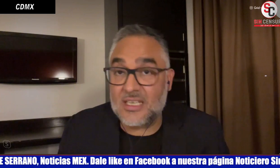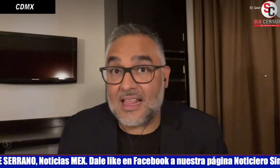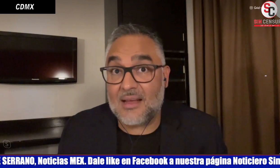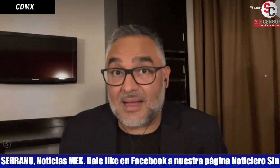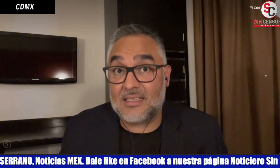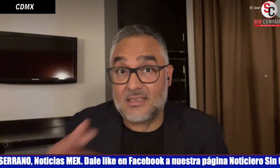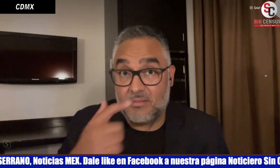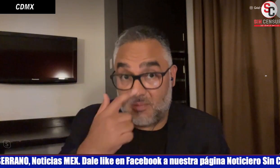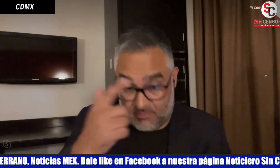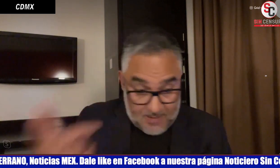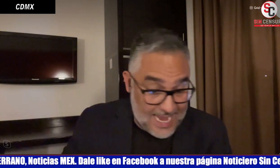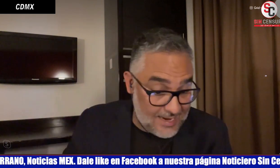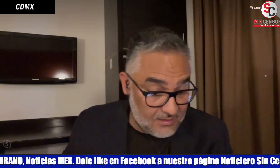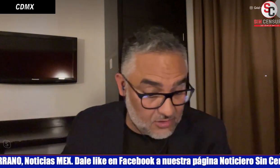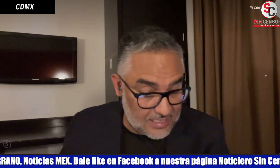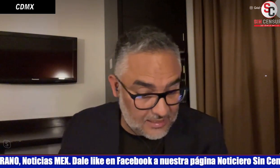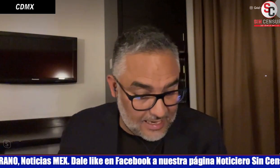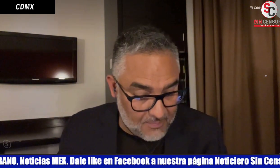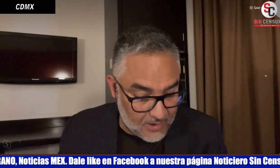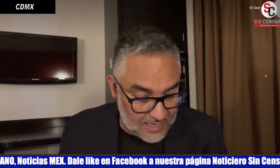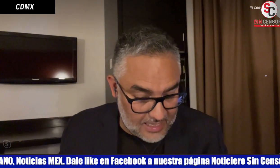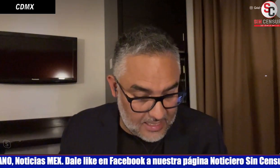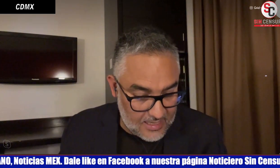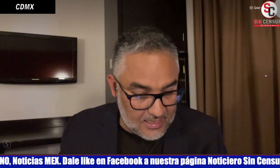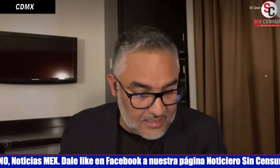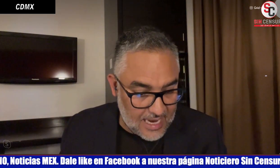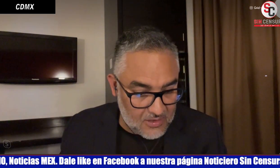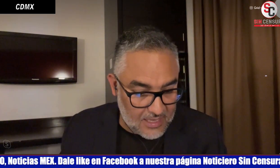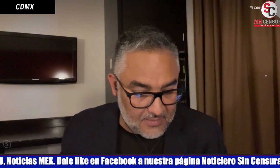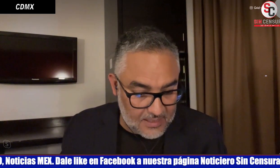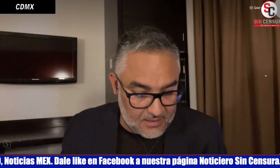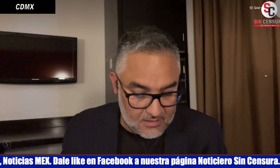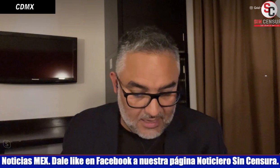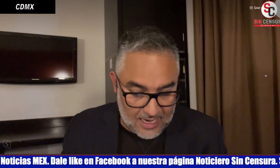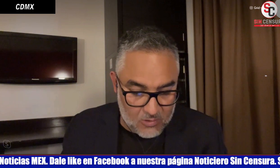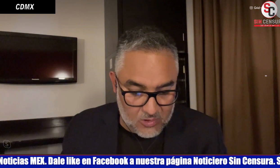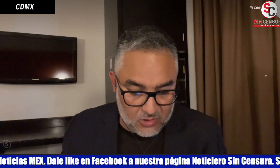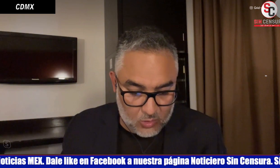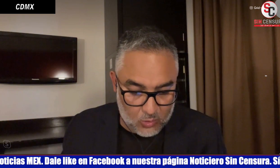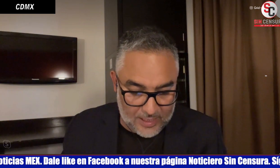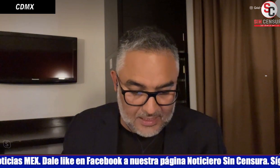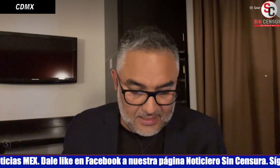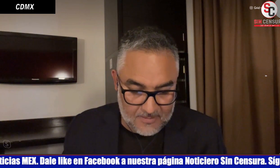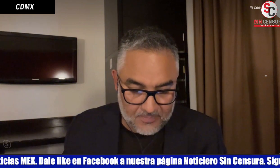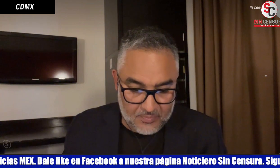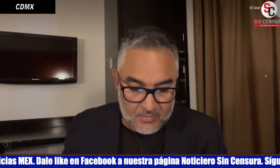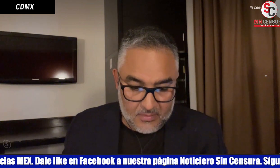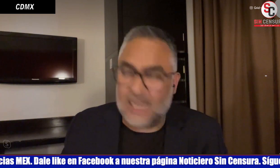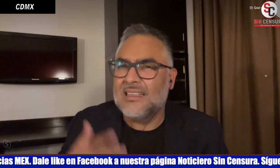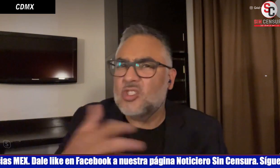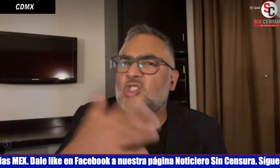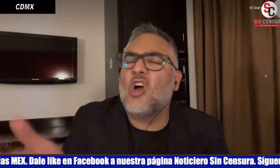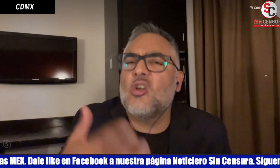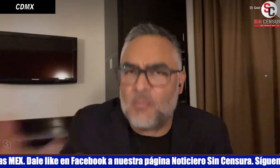Escuchen nada más, vean, no sé si tenga por ahí ya don David, algunos tweets. Solo por